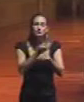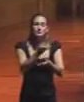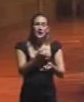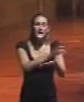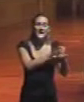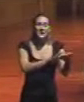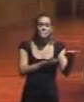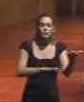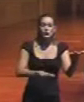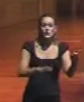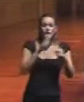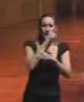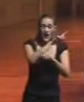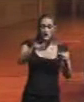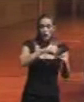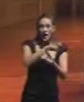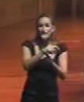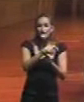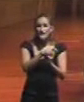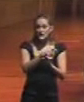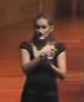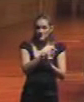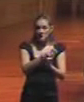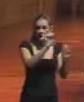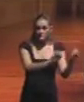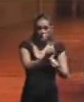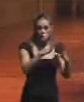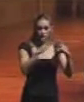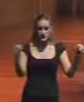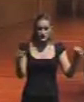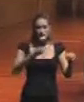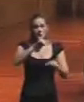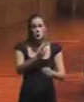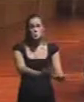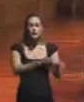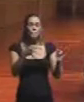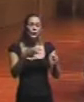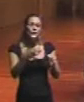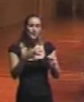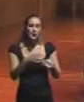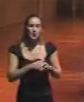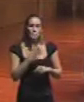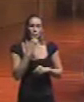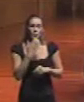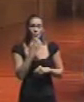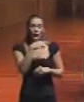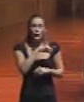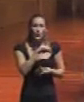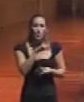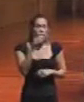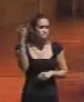anual del defensor universitario y se aprobaron las propuestas de nombramiento como doctores honoris causa de los profesores Mateo Valero